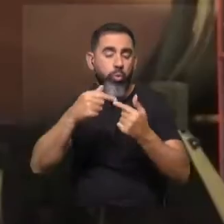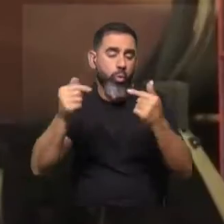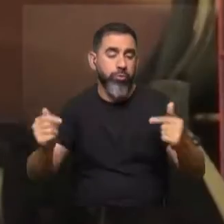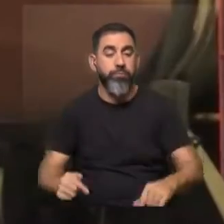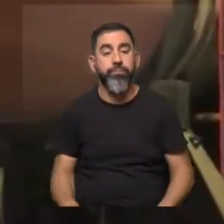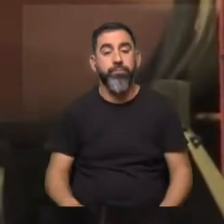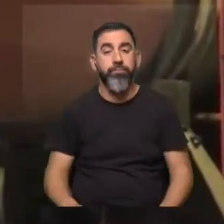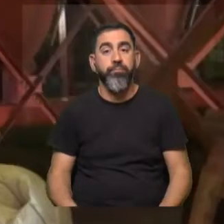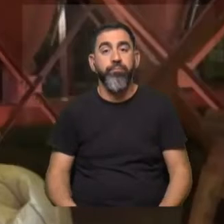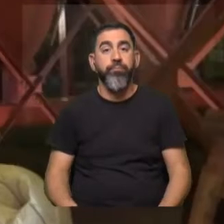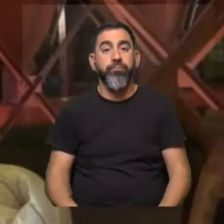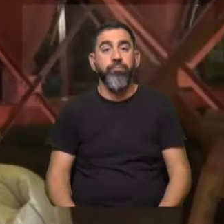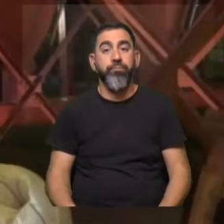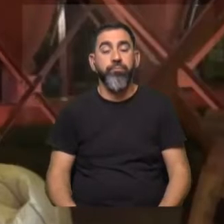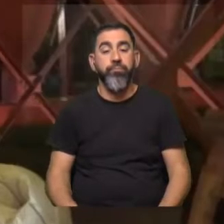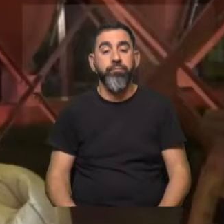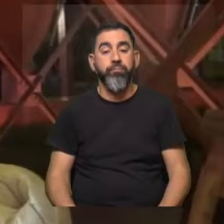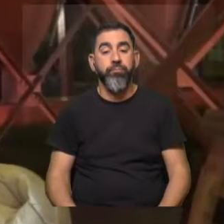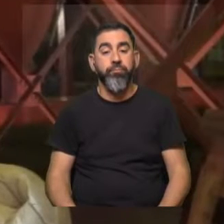productos.